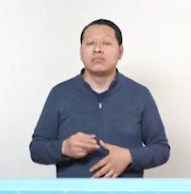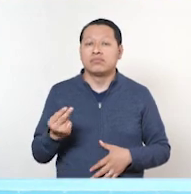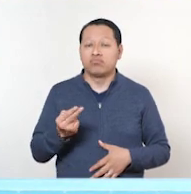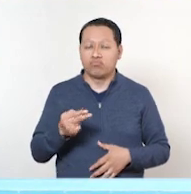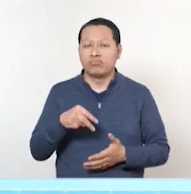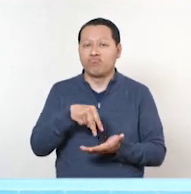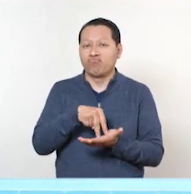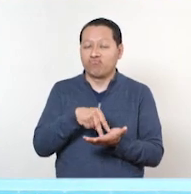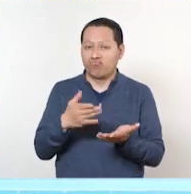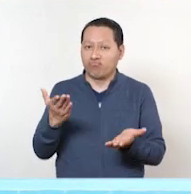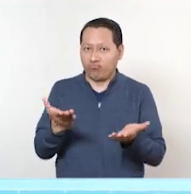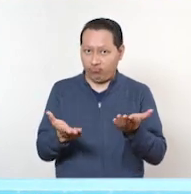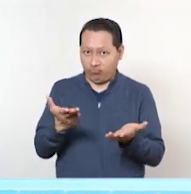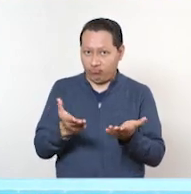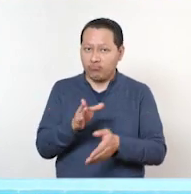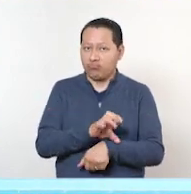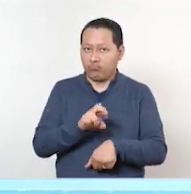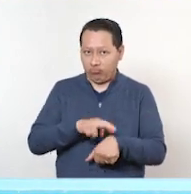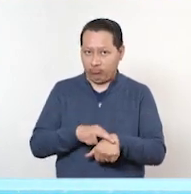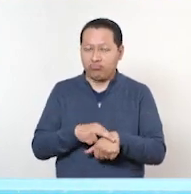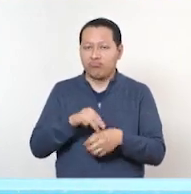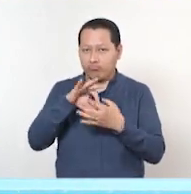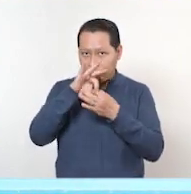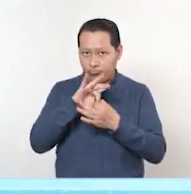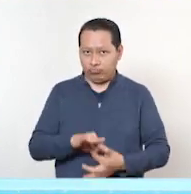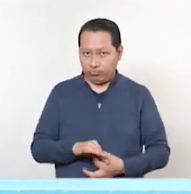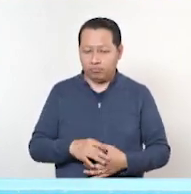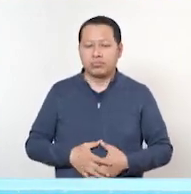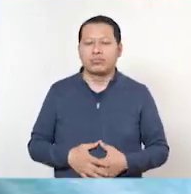poco de equilibrio se necesita y coordinación.